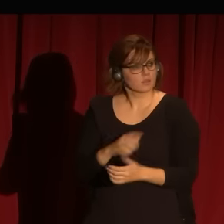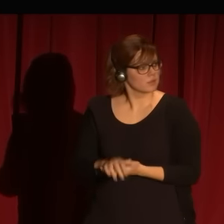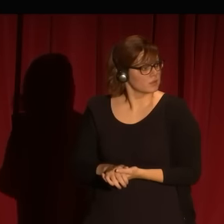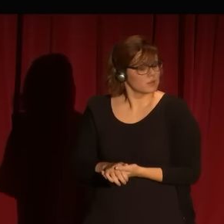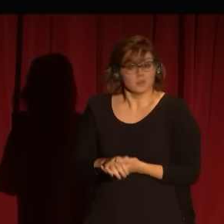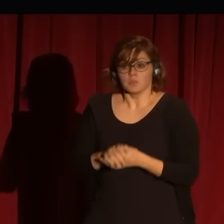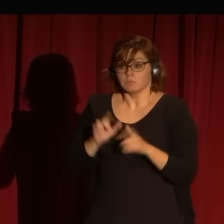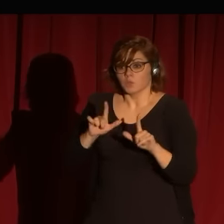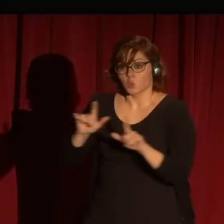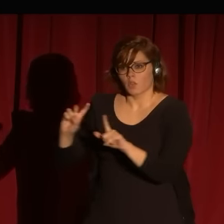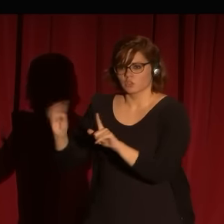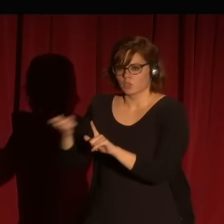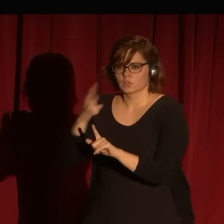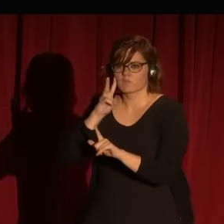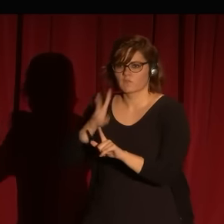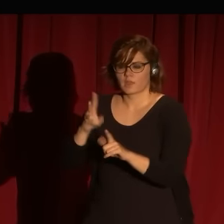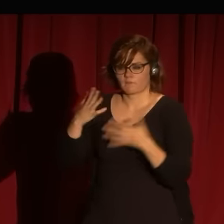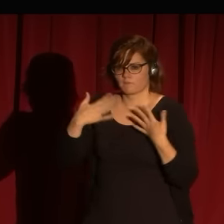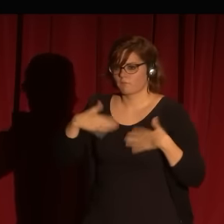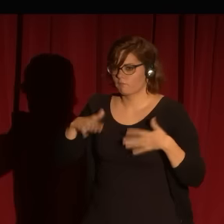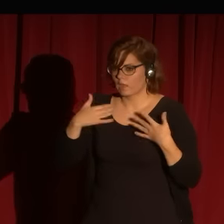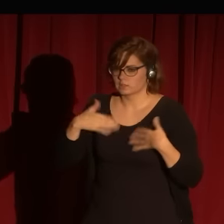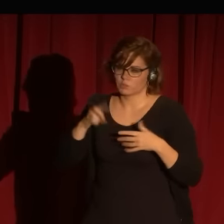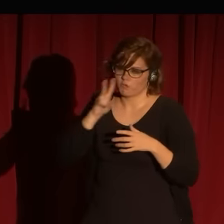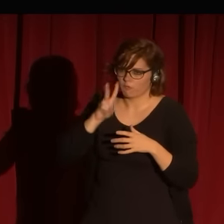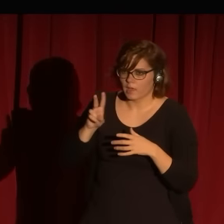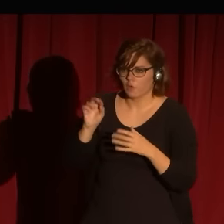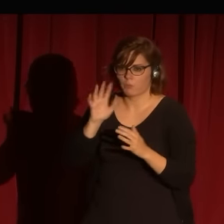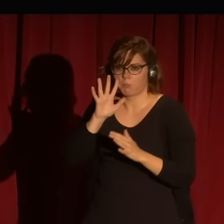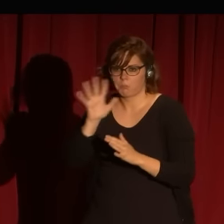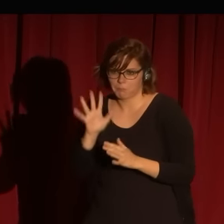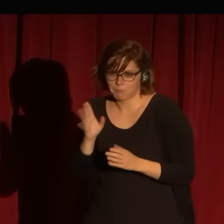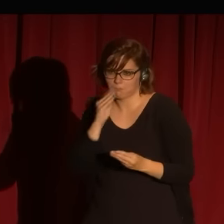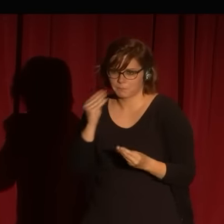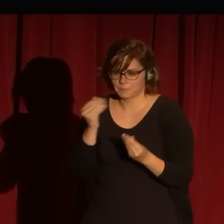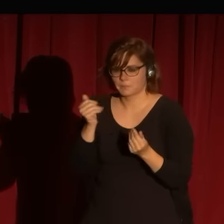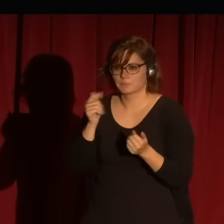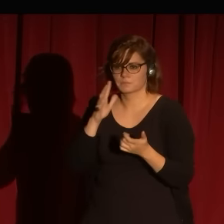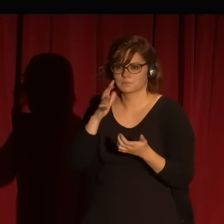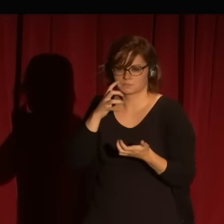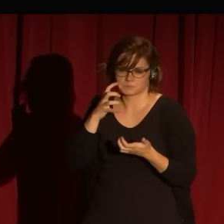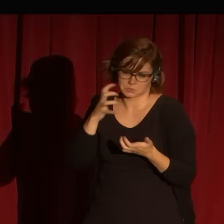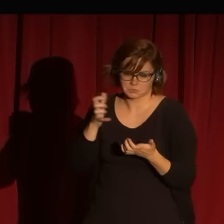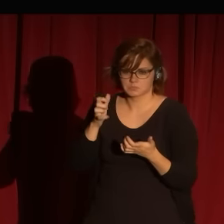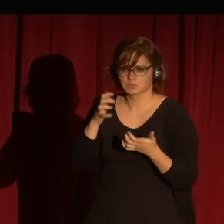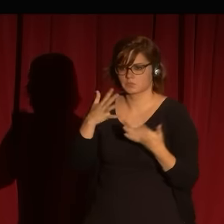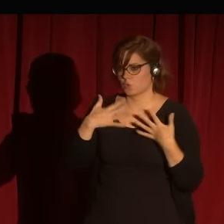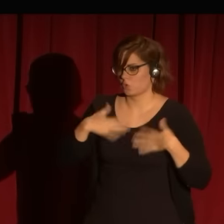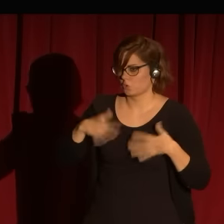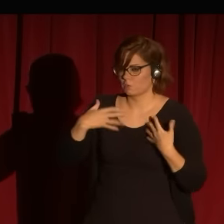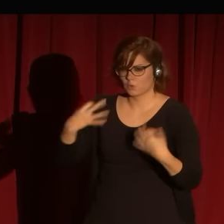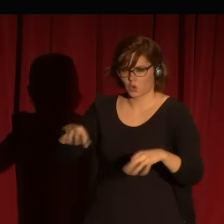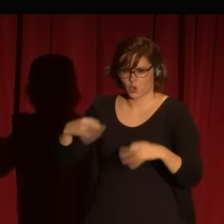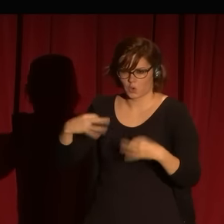cuadros la vemos vestida la vemos la apenas vemos no pero la vemos Aparentemente vestida